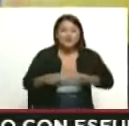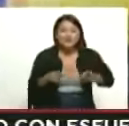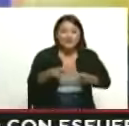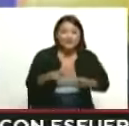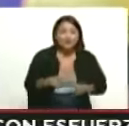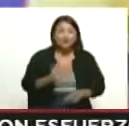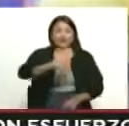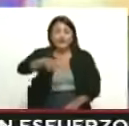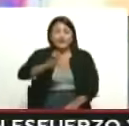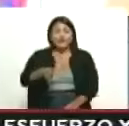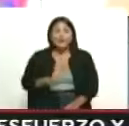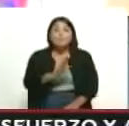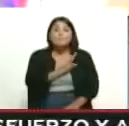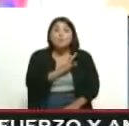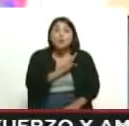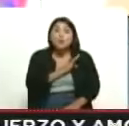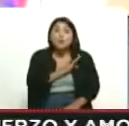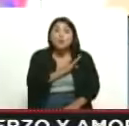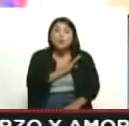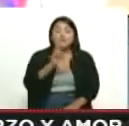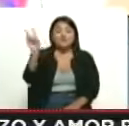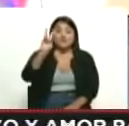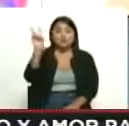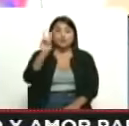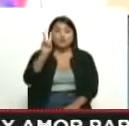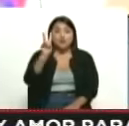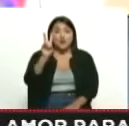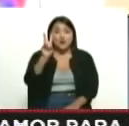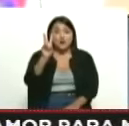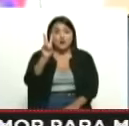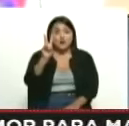Esequibo, le pertenece a Venezuela.